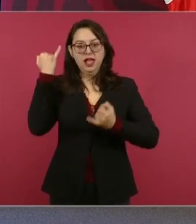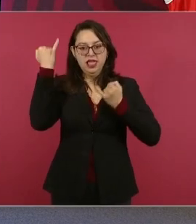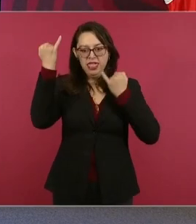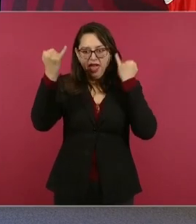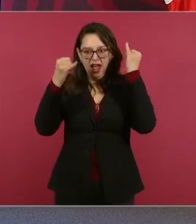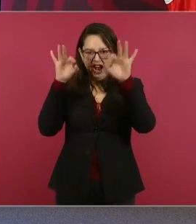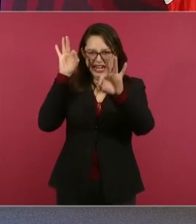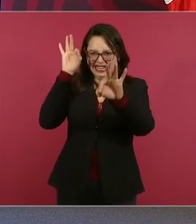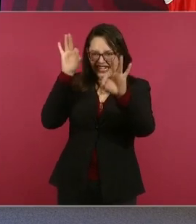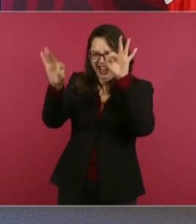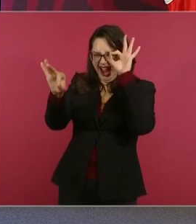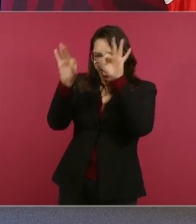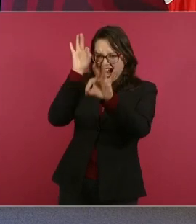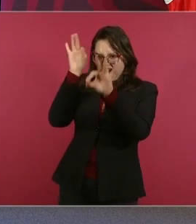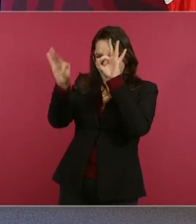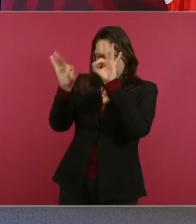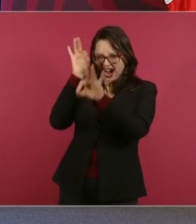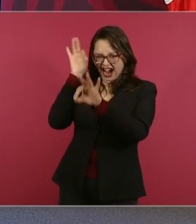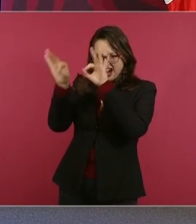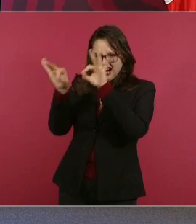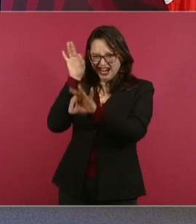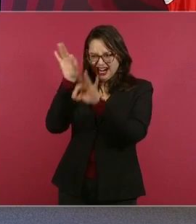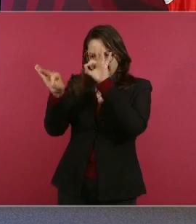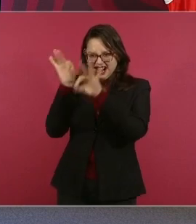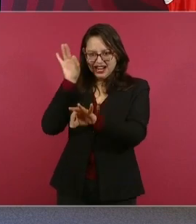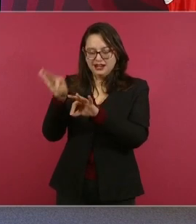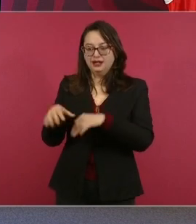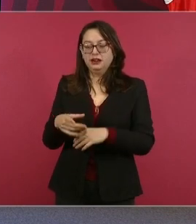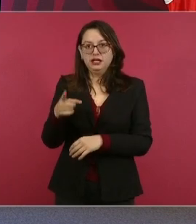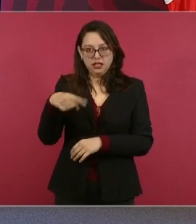es muy bueno tocar todos estos temas,